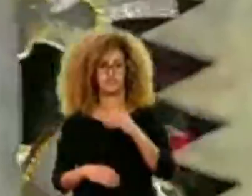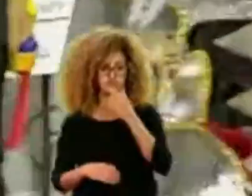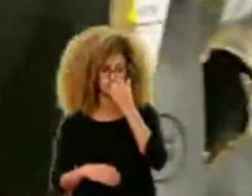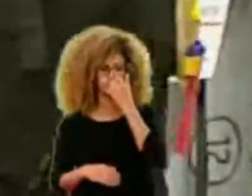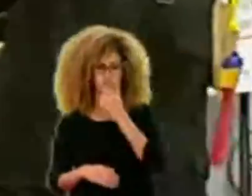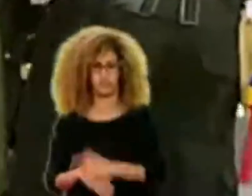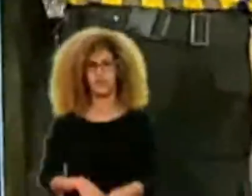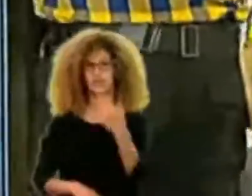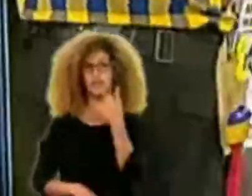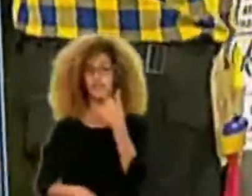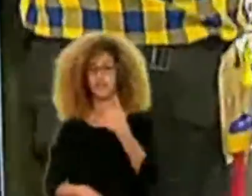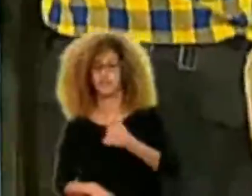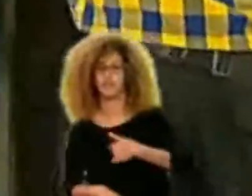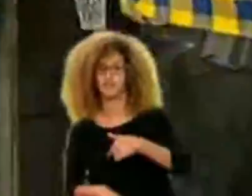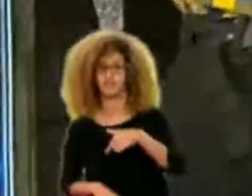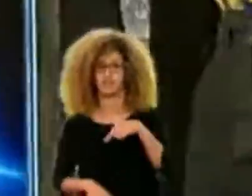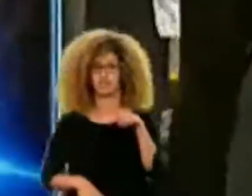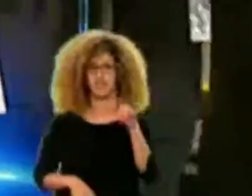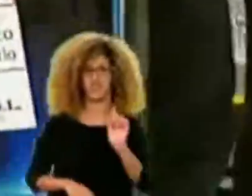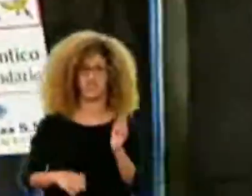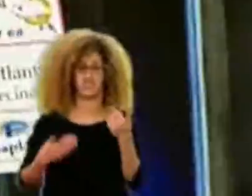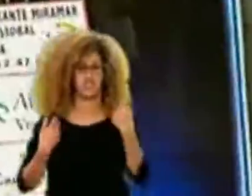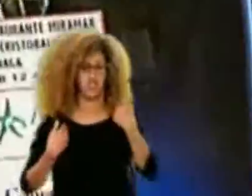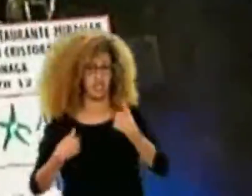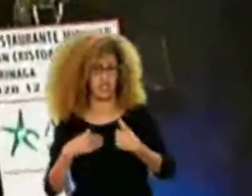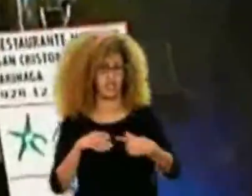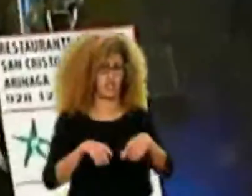¿Y el tornillo pa' cuándo? Dicen que ya nos quedamos atrás,